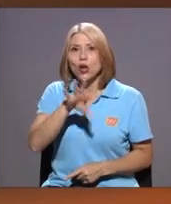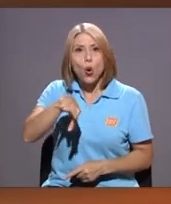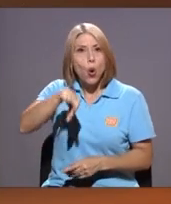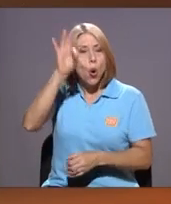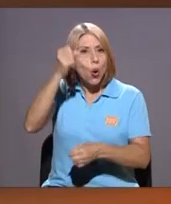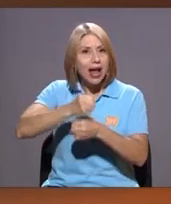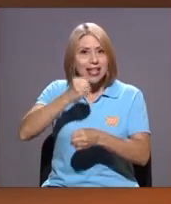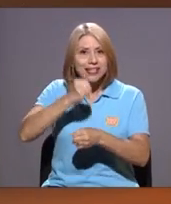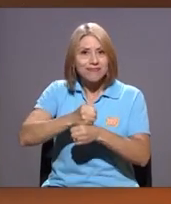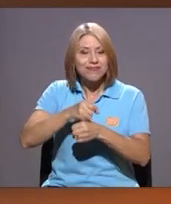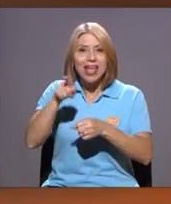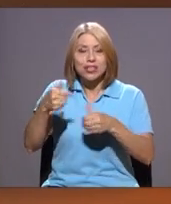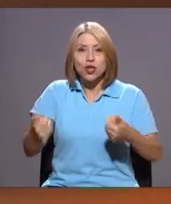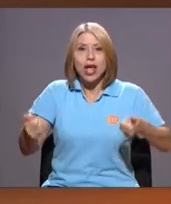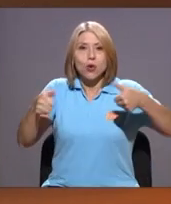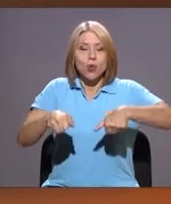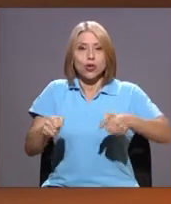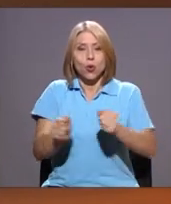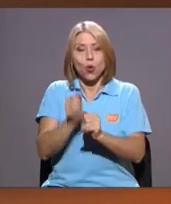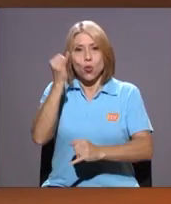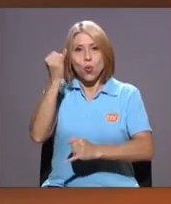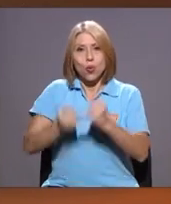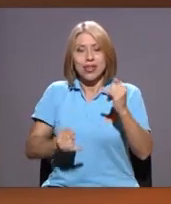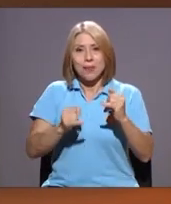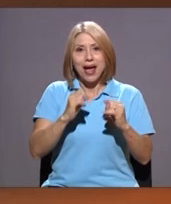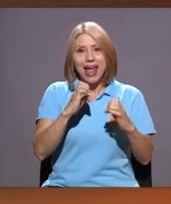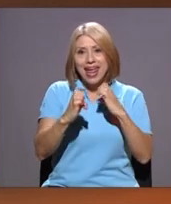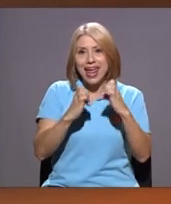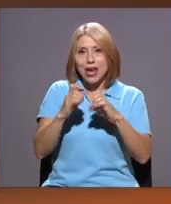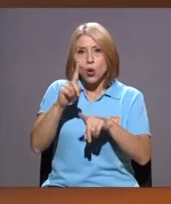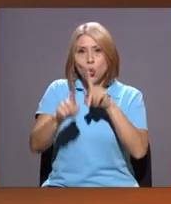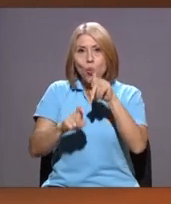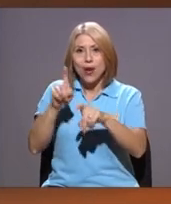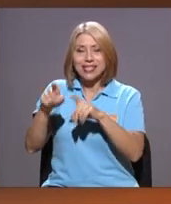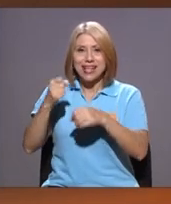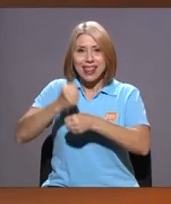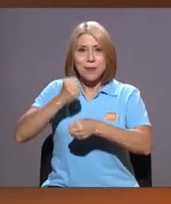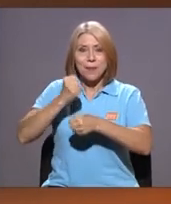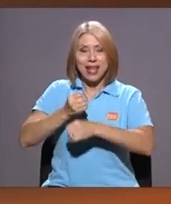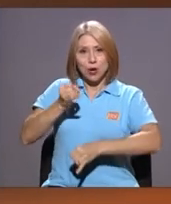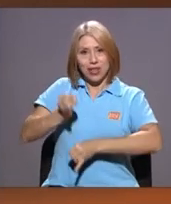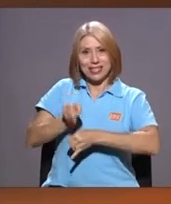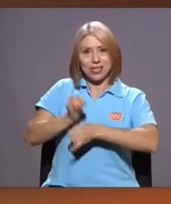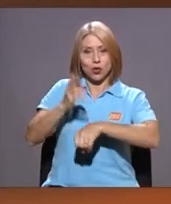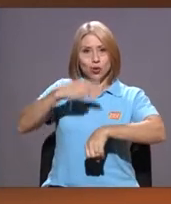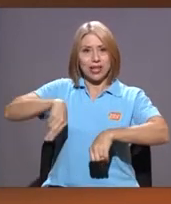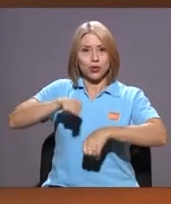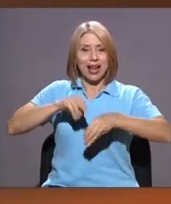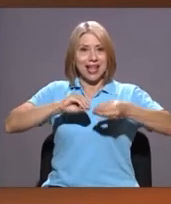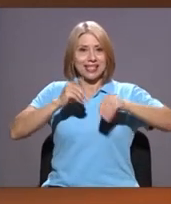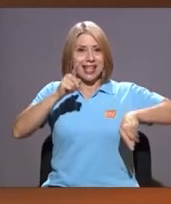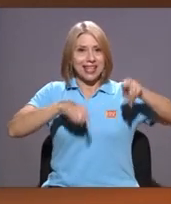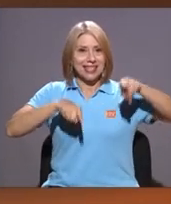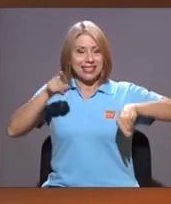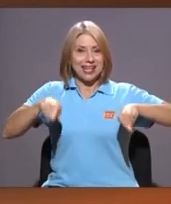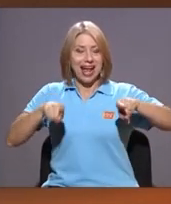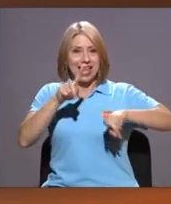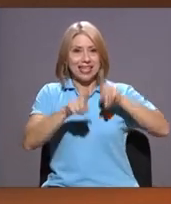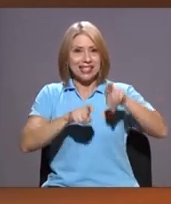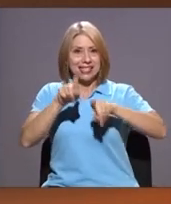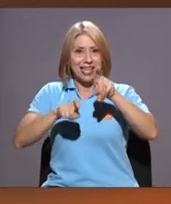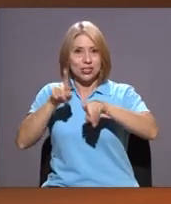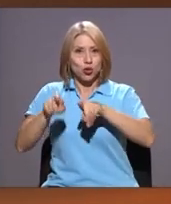de acuerdo con la última encuesta continua de empleo del instituto nacional de estadística y censos